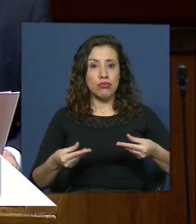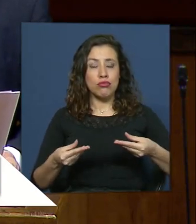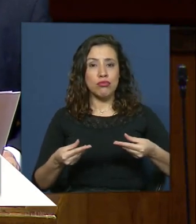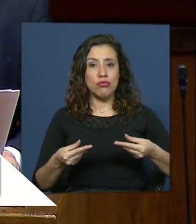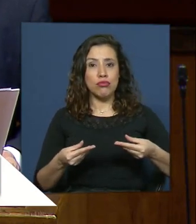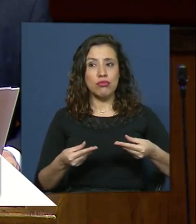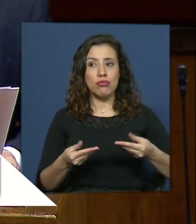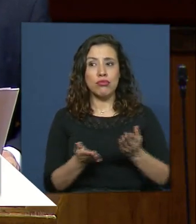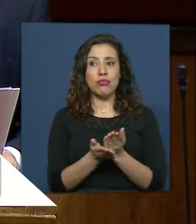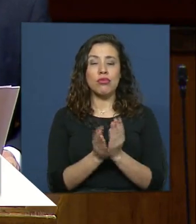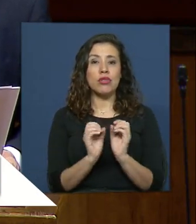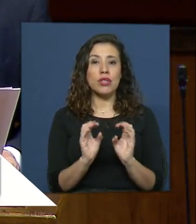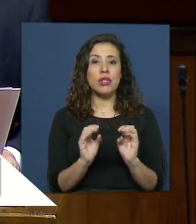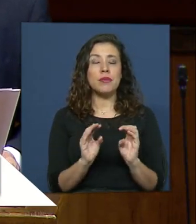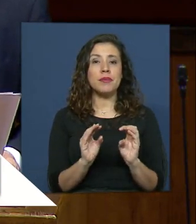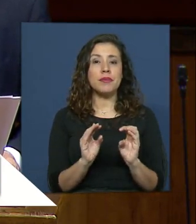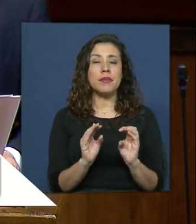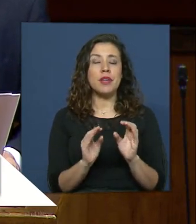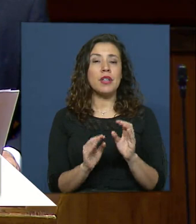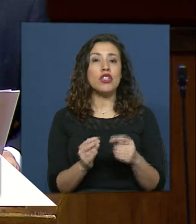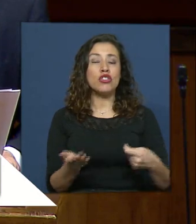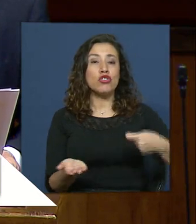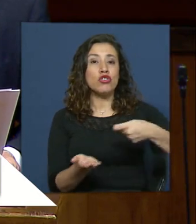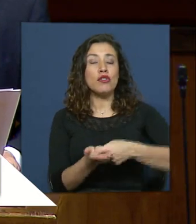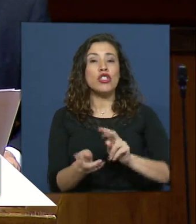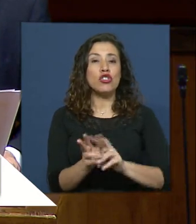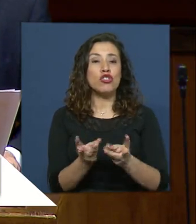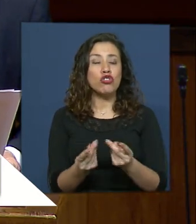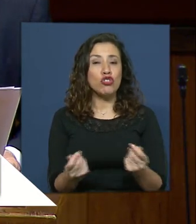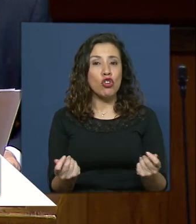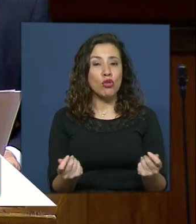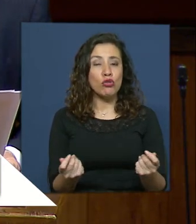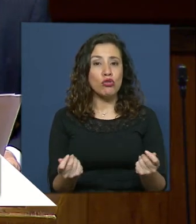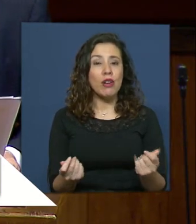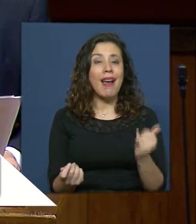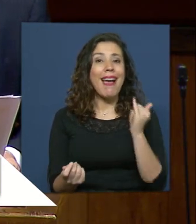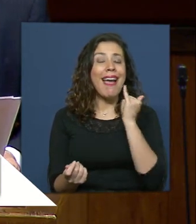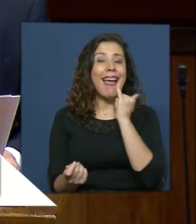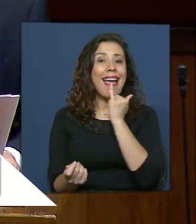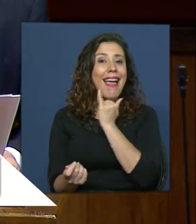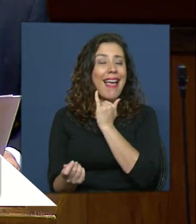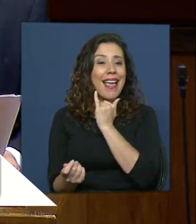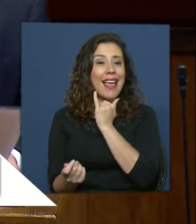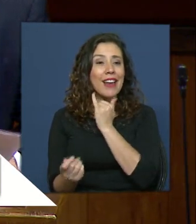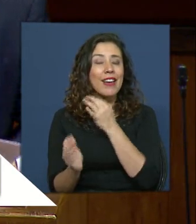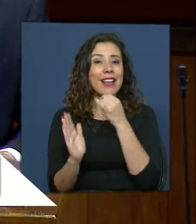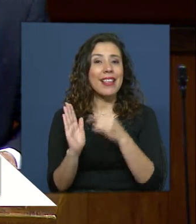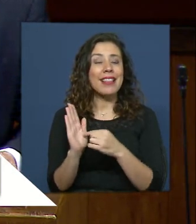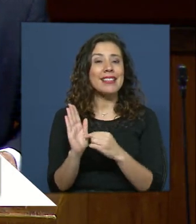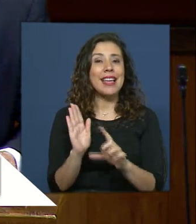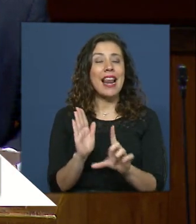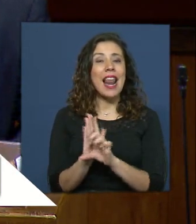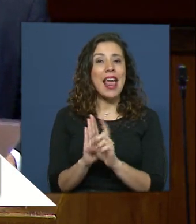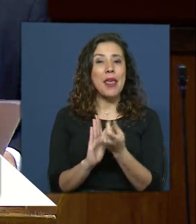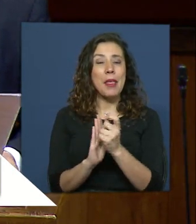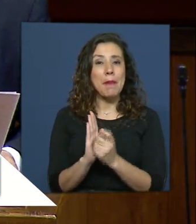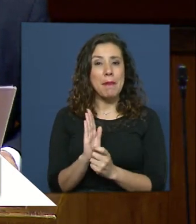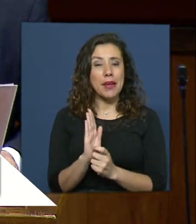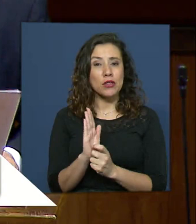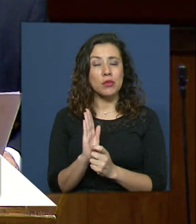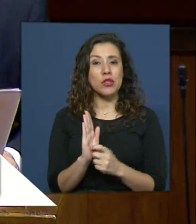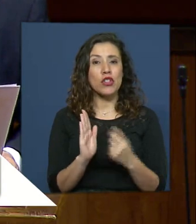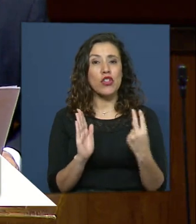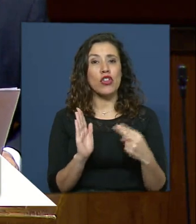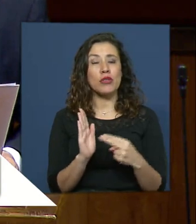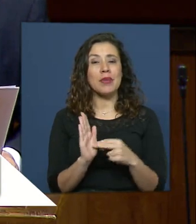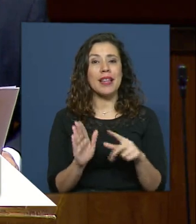establecimientos educacionales subvencionados y corrige un error de referencia en la ley de presupuesto del